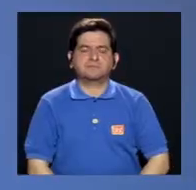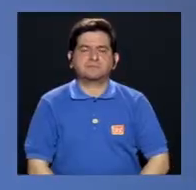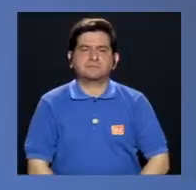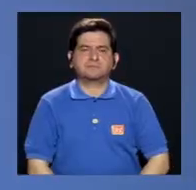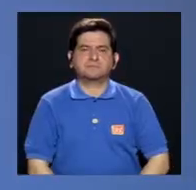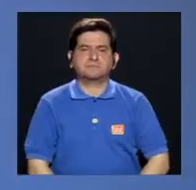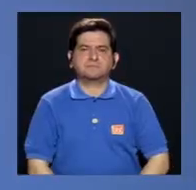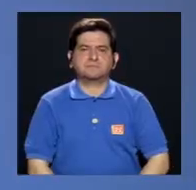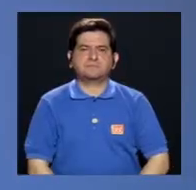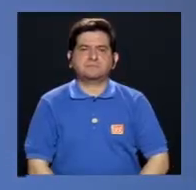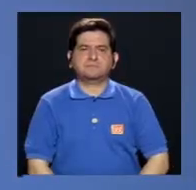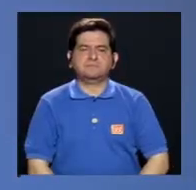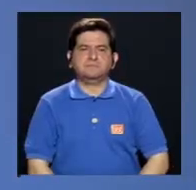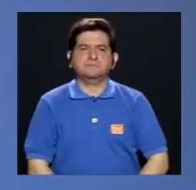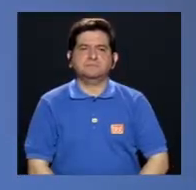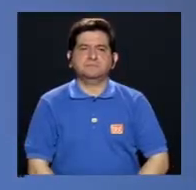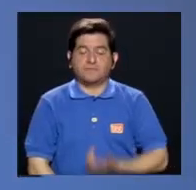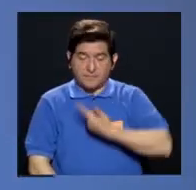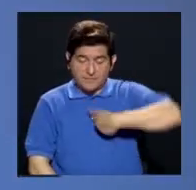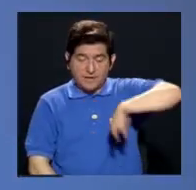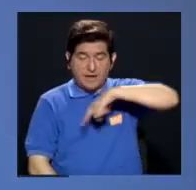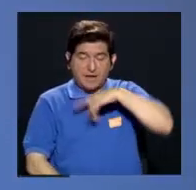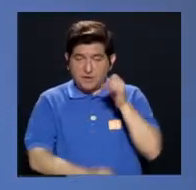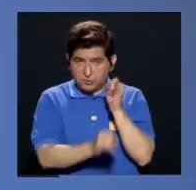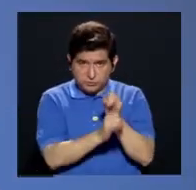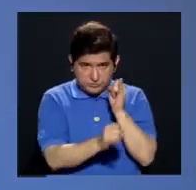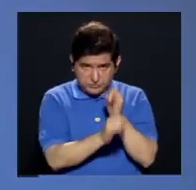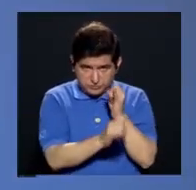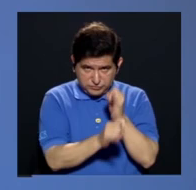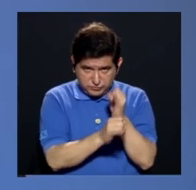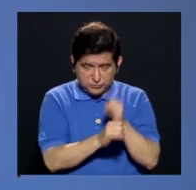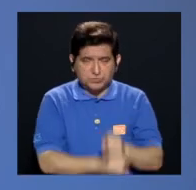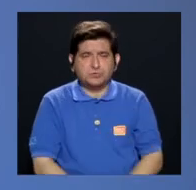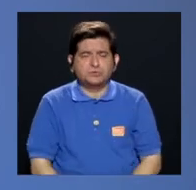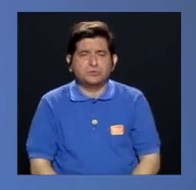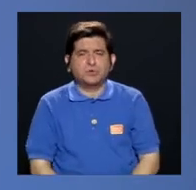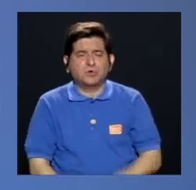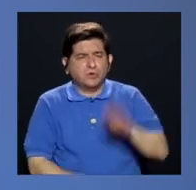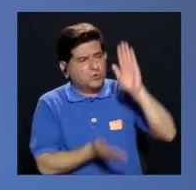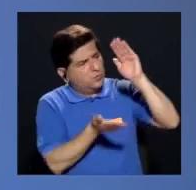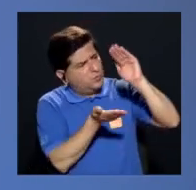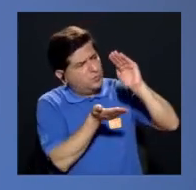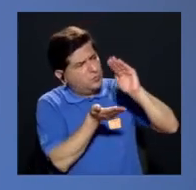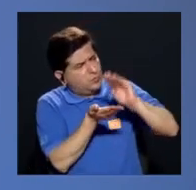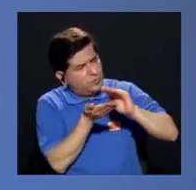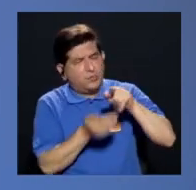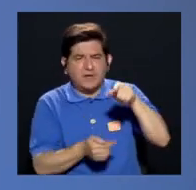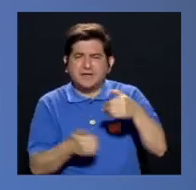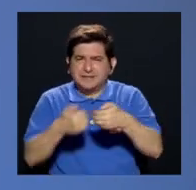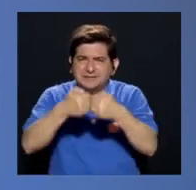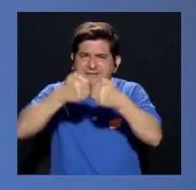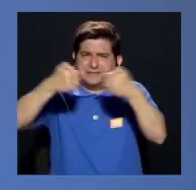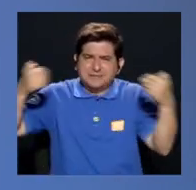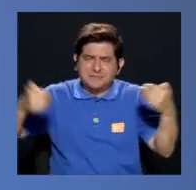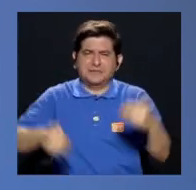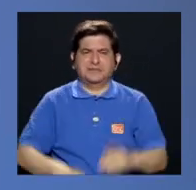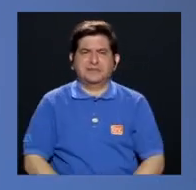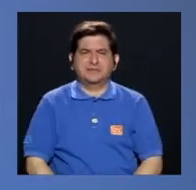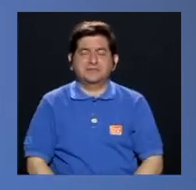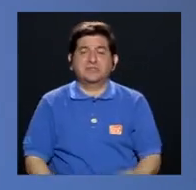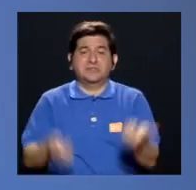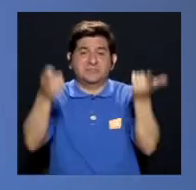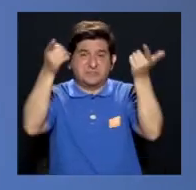para que en nuestra institución se vaya disminuyendo la brecha que